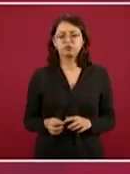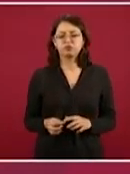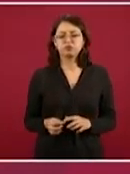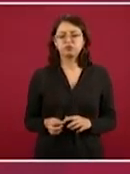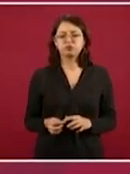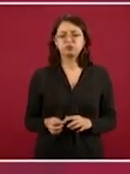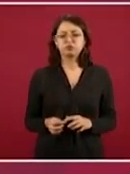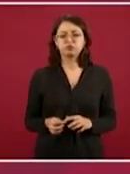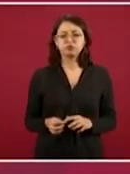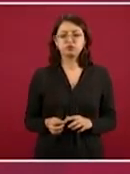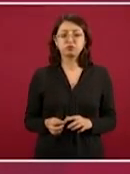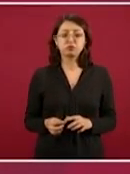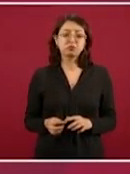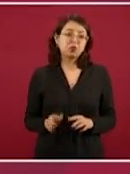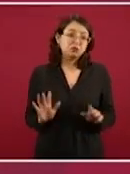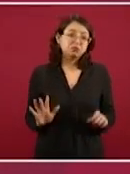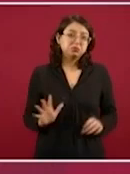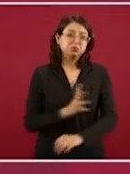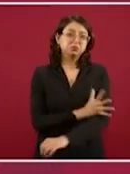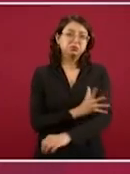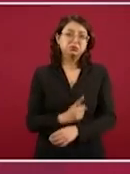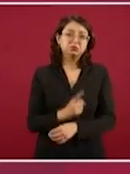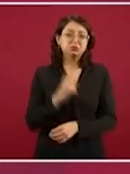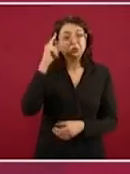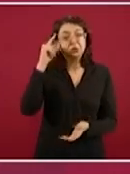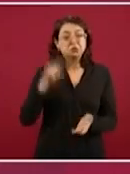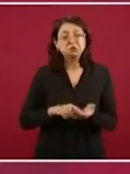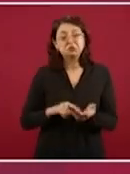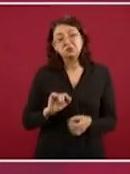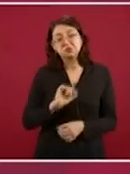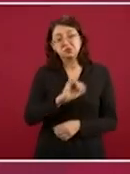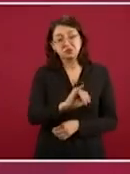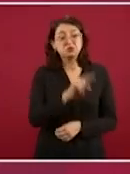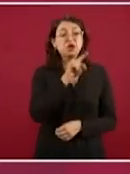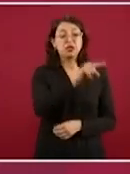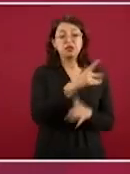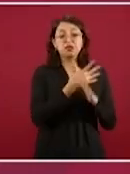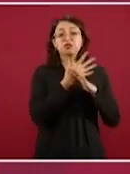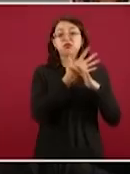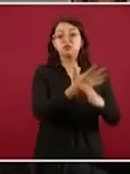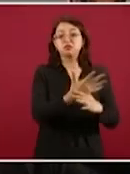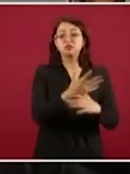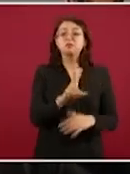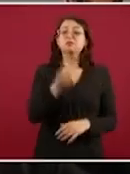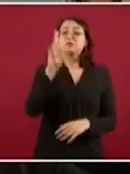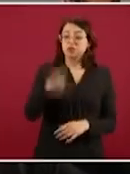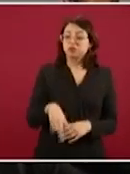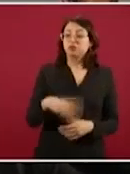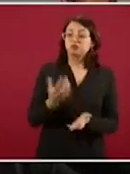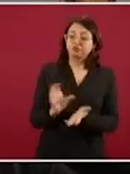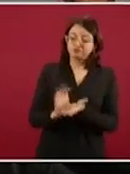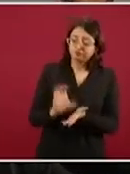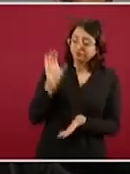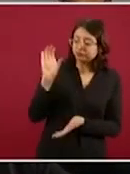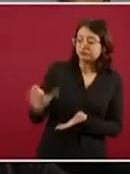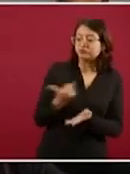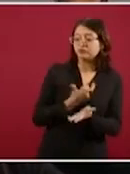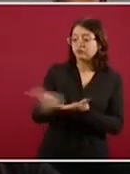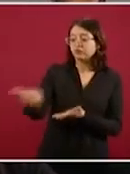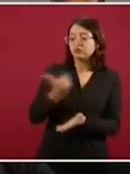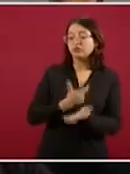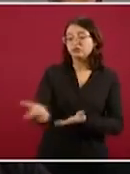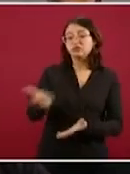si no se le puede llamar de otra manera, de que aportó dinero a las campañas.